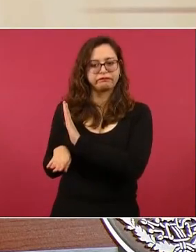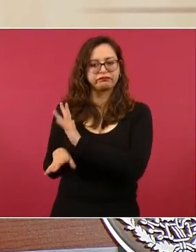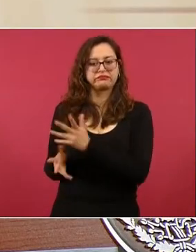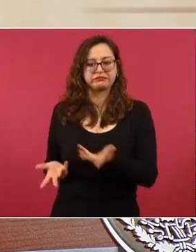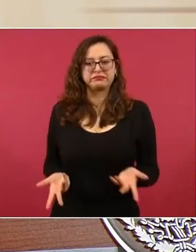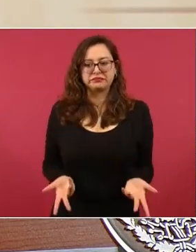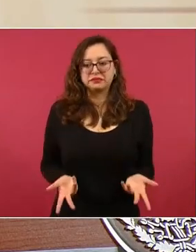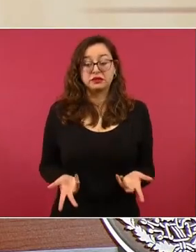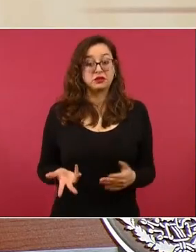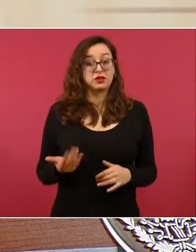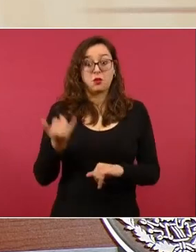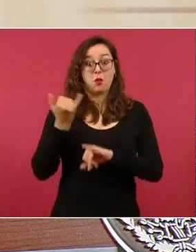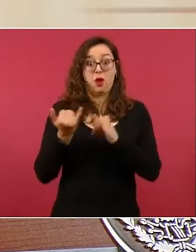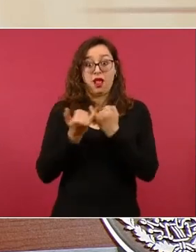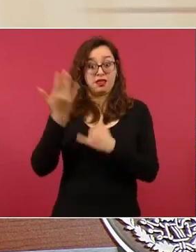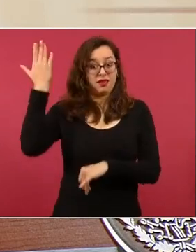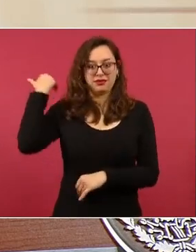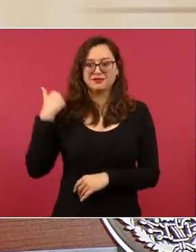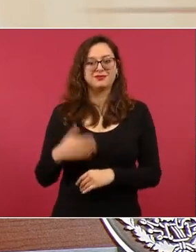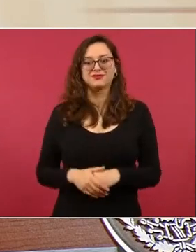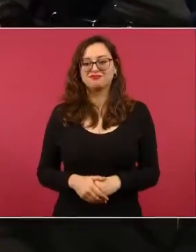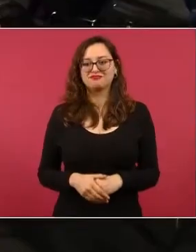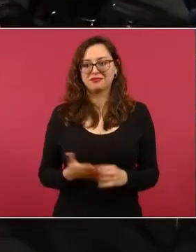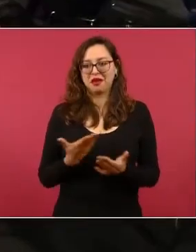representan lo mismo que antes.